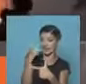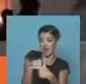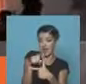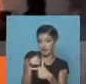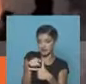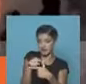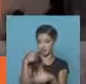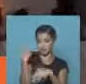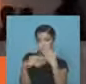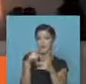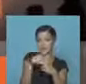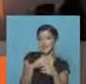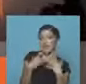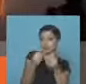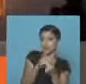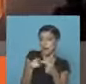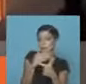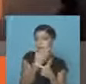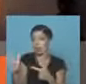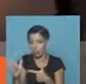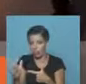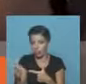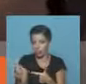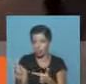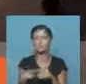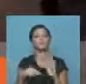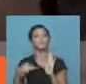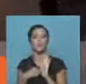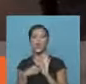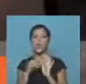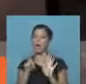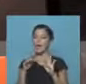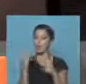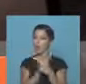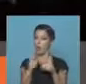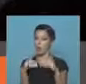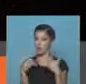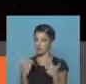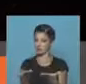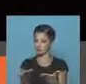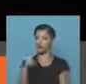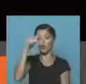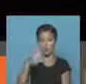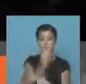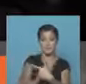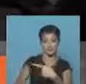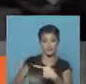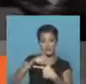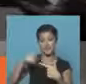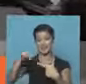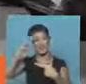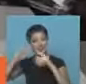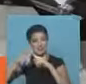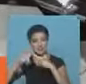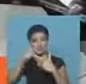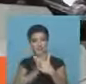en la destitución de Lugo. Sí, pero en este caso se verían beneficiados los dos, digamos, el actual presidente y el expresidente, sí, Lugo. Es